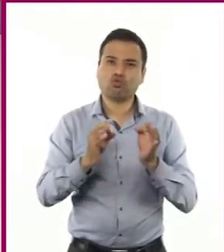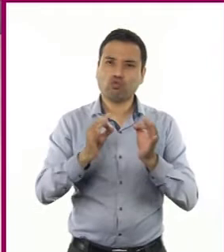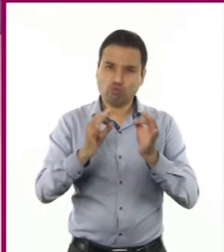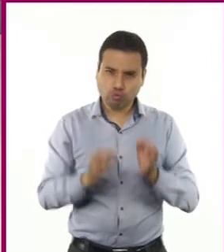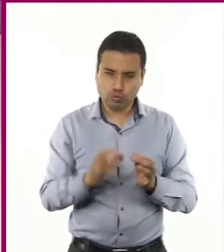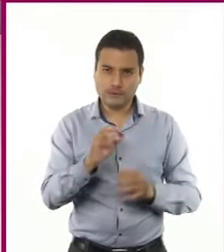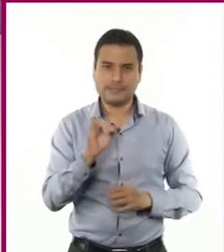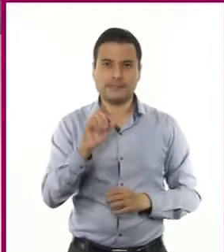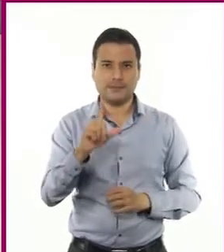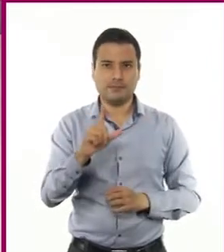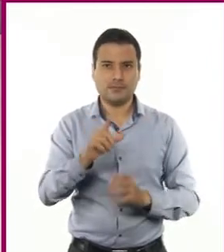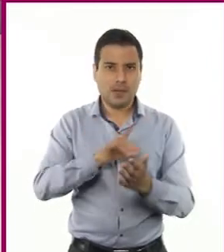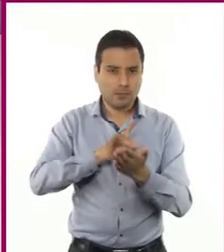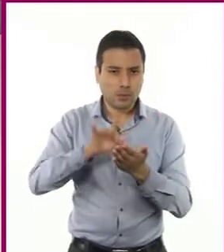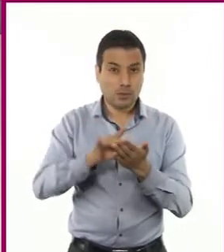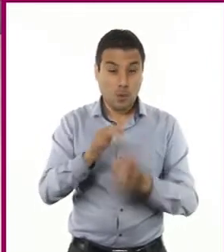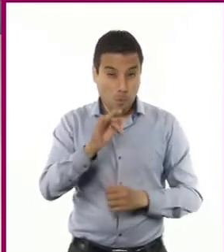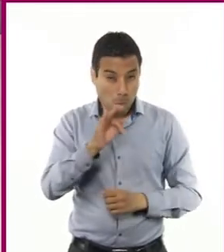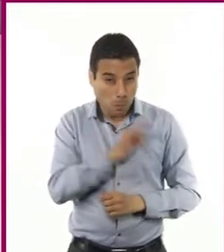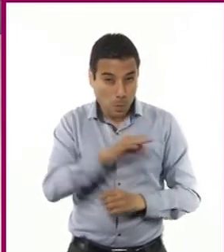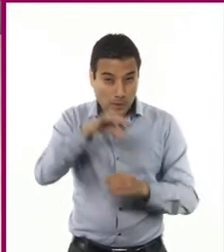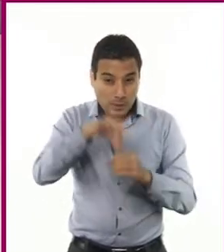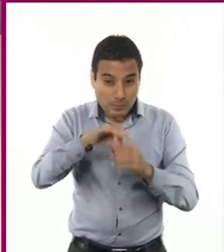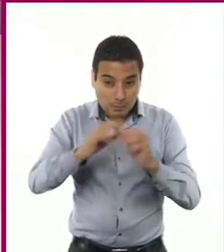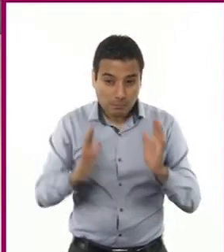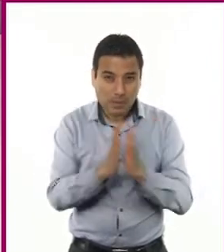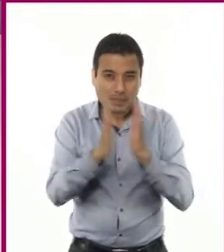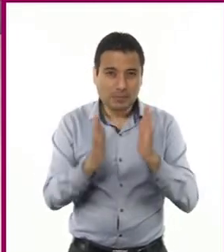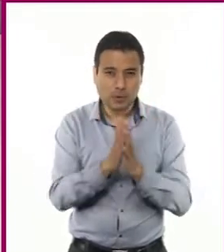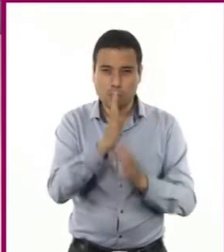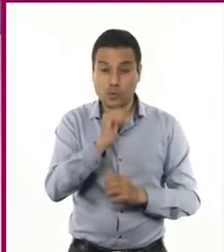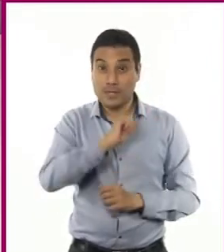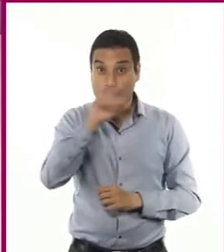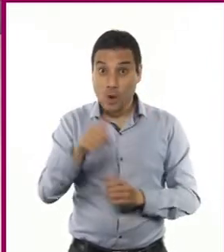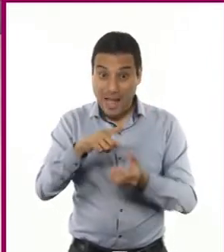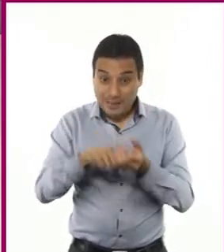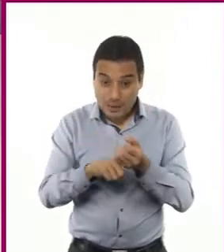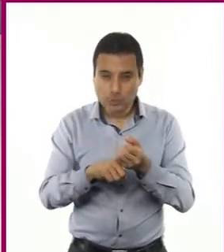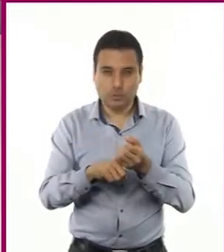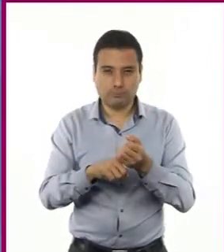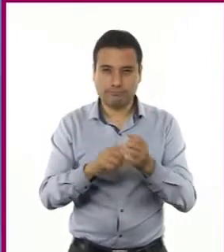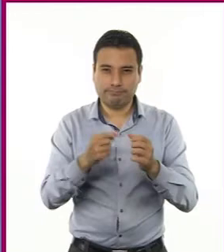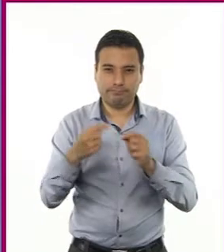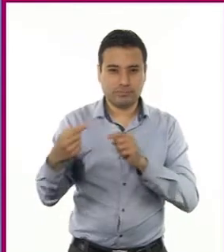para una verdadera lucha electoral, lo que provocó serias rupturas en su interior,